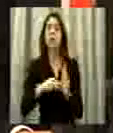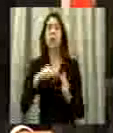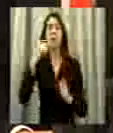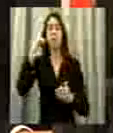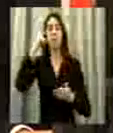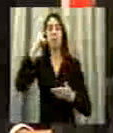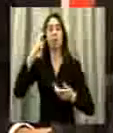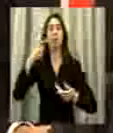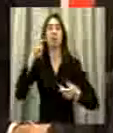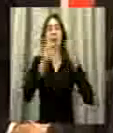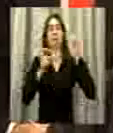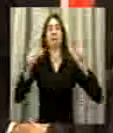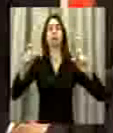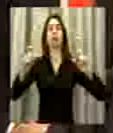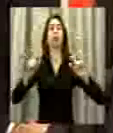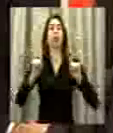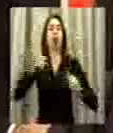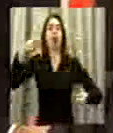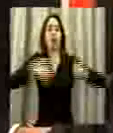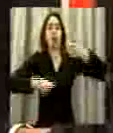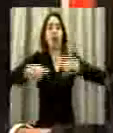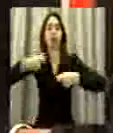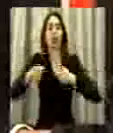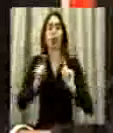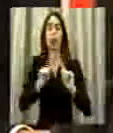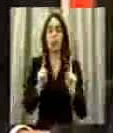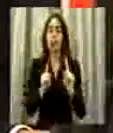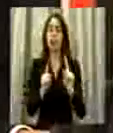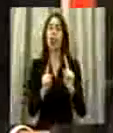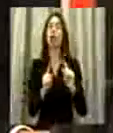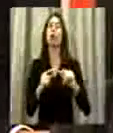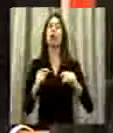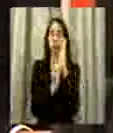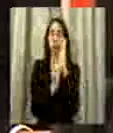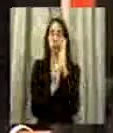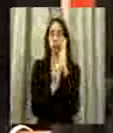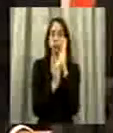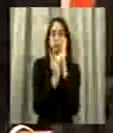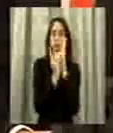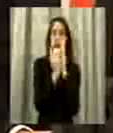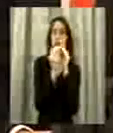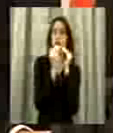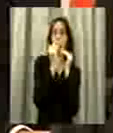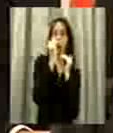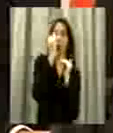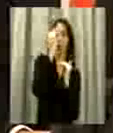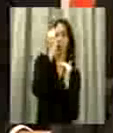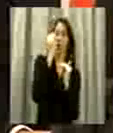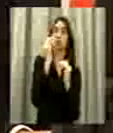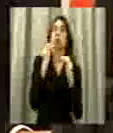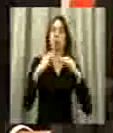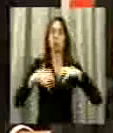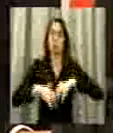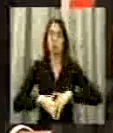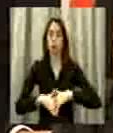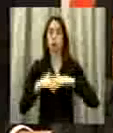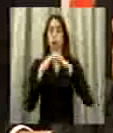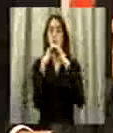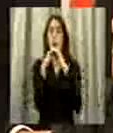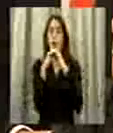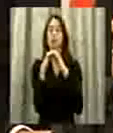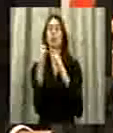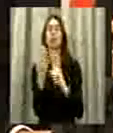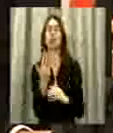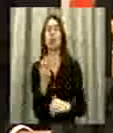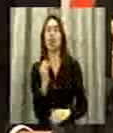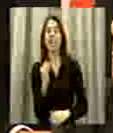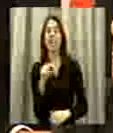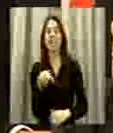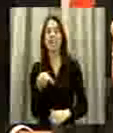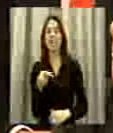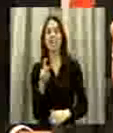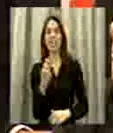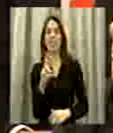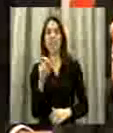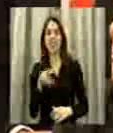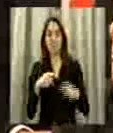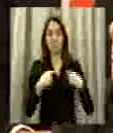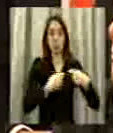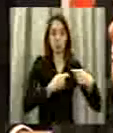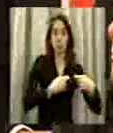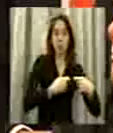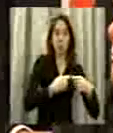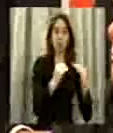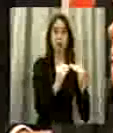fiesta de consumo. Esto es un crecimiento sólido que está apuntalado en la inversión. La inversión está creciendo más que el